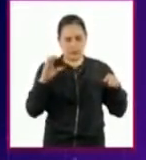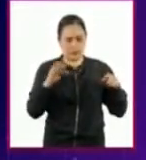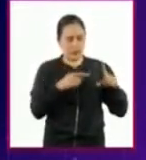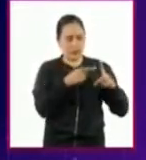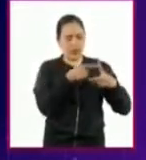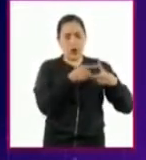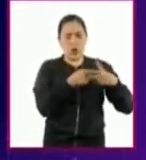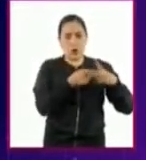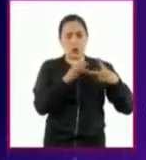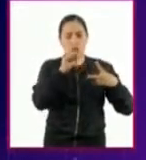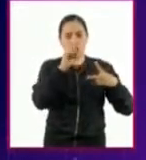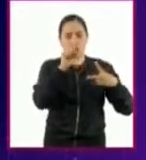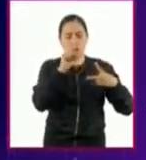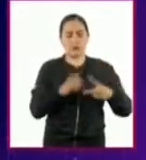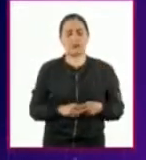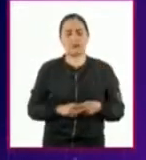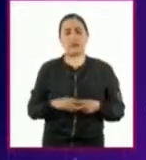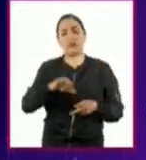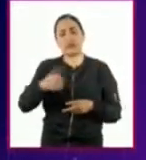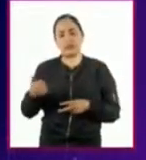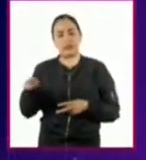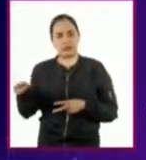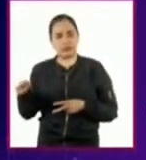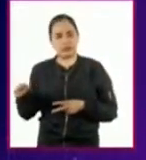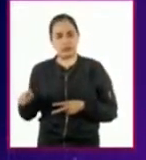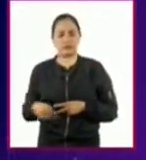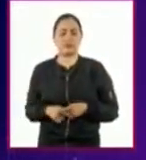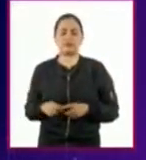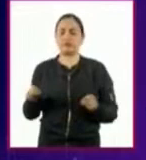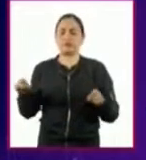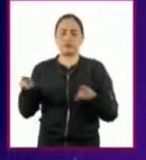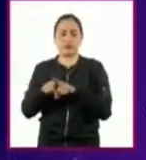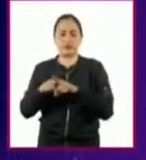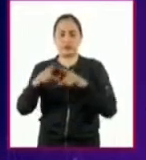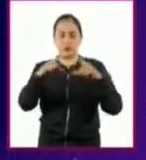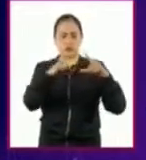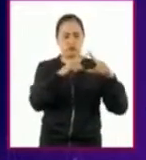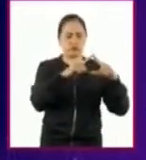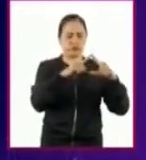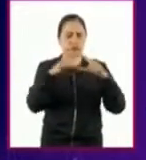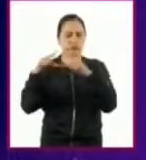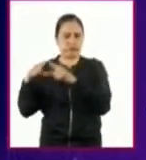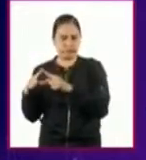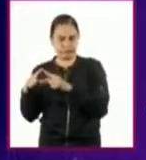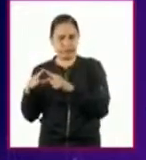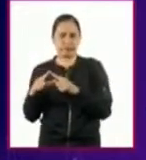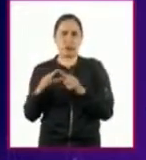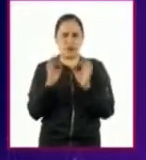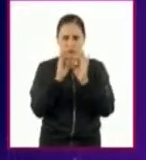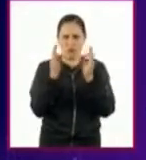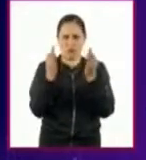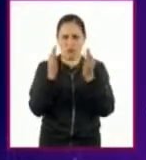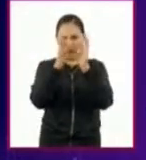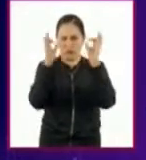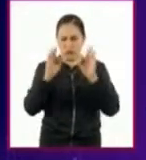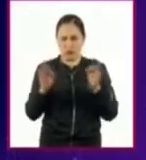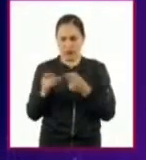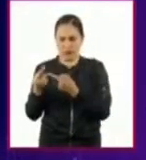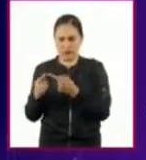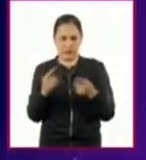grados. Y el segundo trazó un triángulo equilátero. Ambos cumplieron con las condiciones dadas.